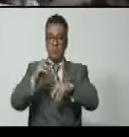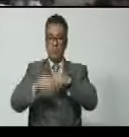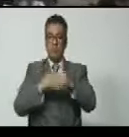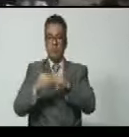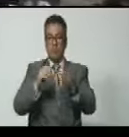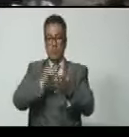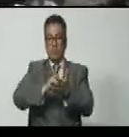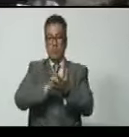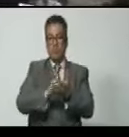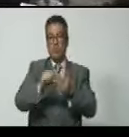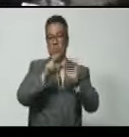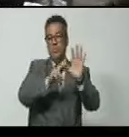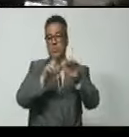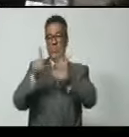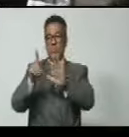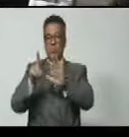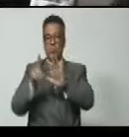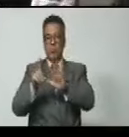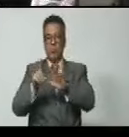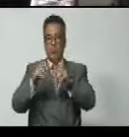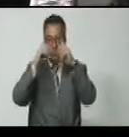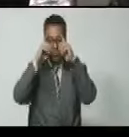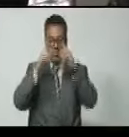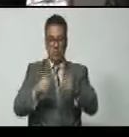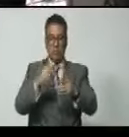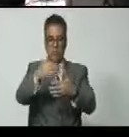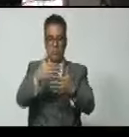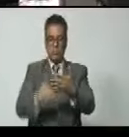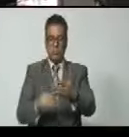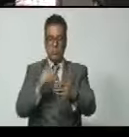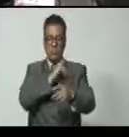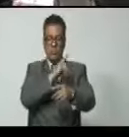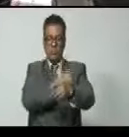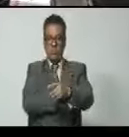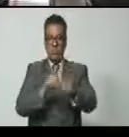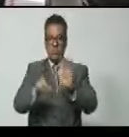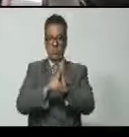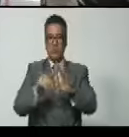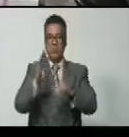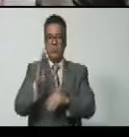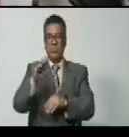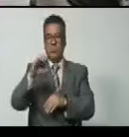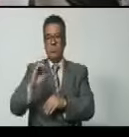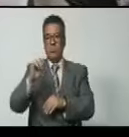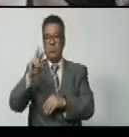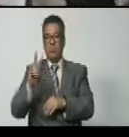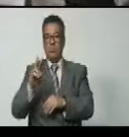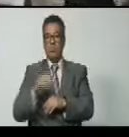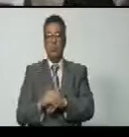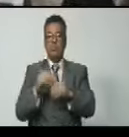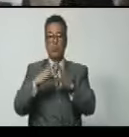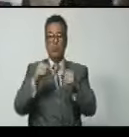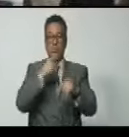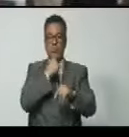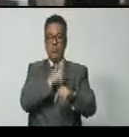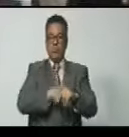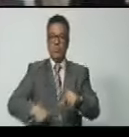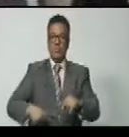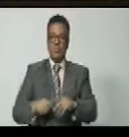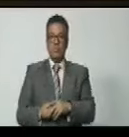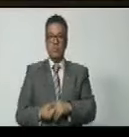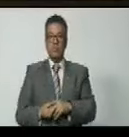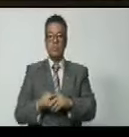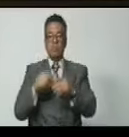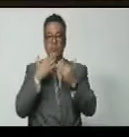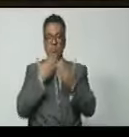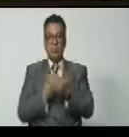previsto en el artículo 91 del decreto con rango, valor y fuerza de ley del Banco Central de Venezuela. Es todo, ciudadano presidente.